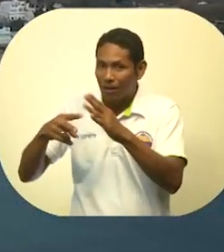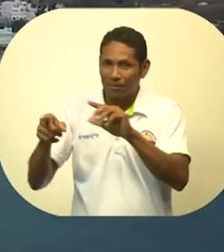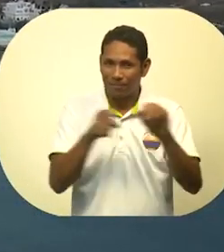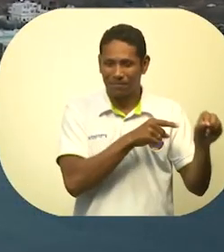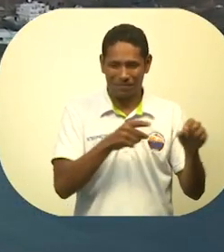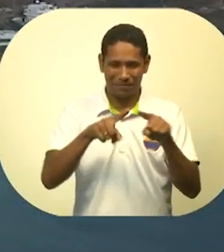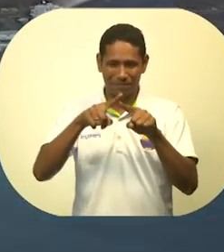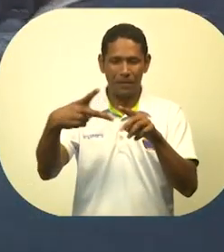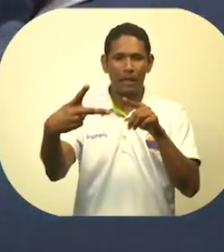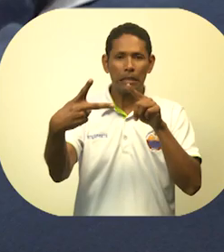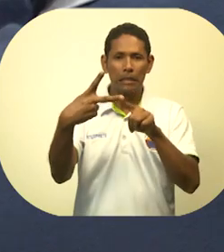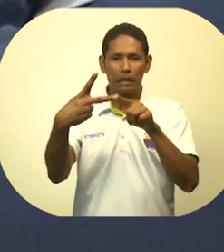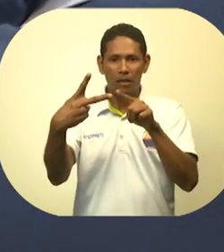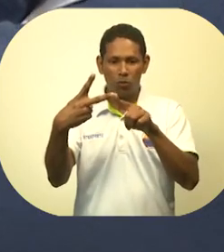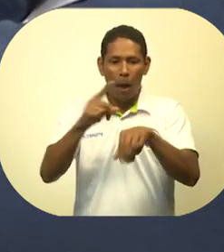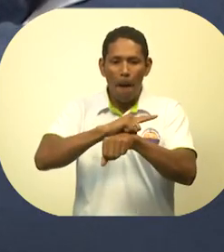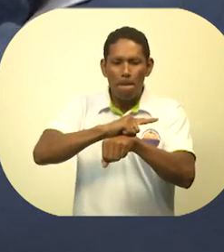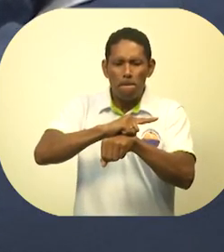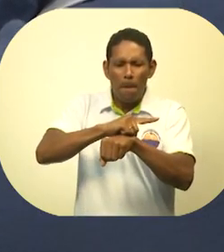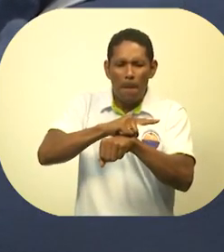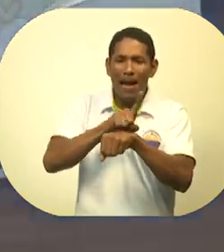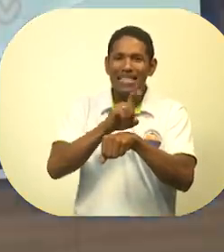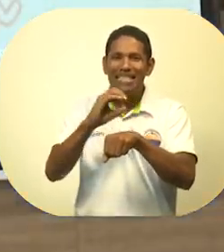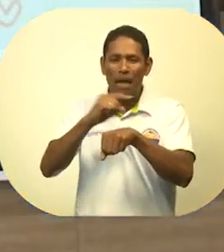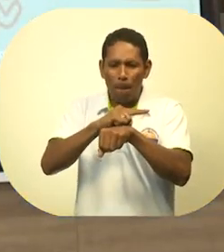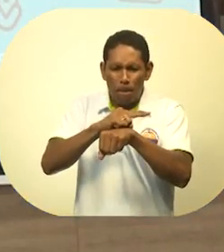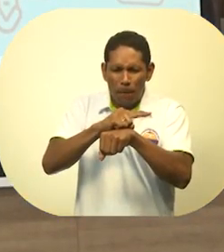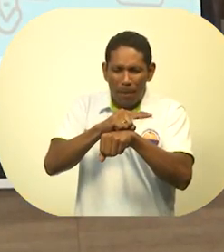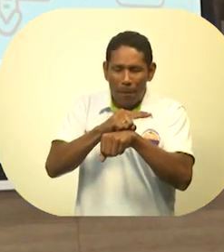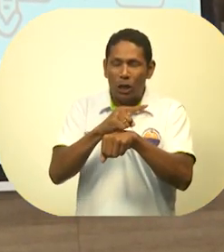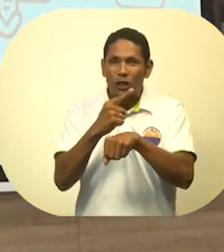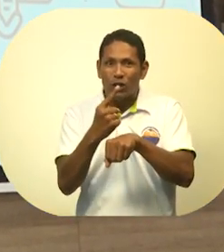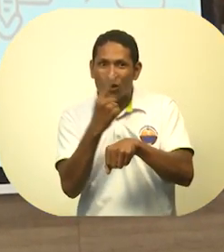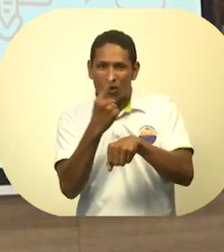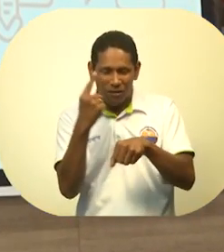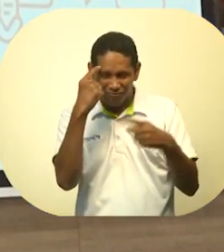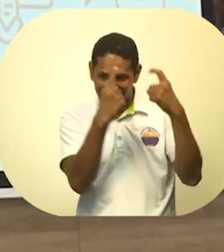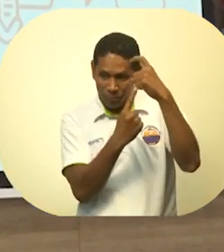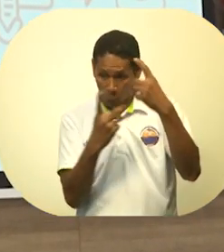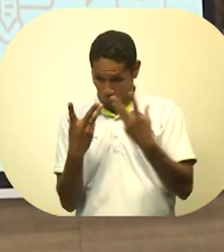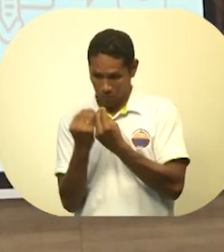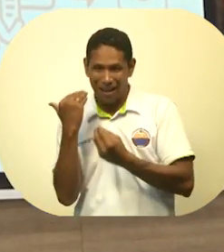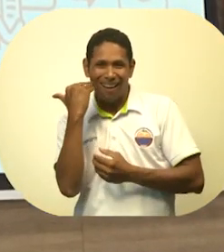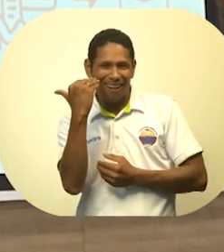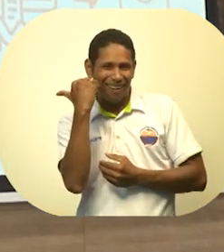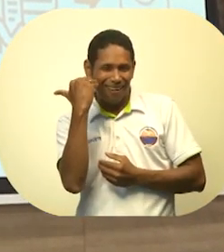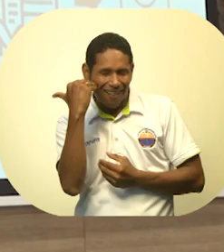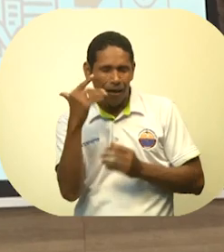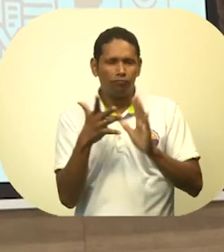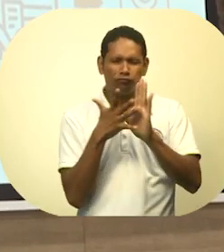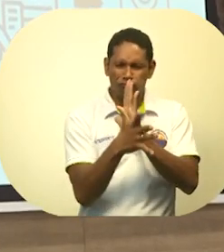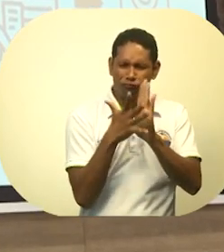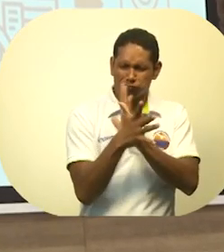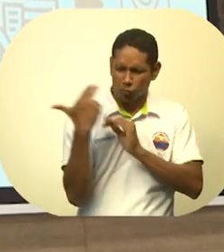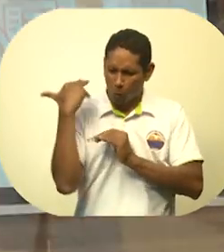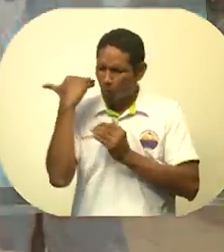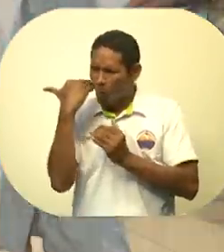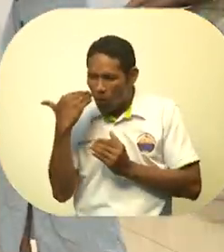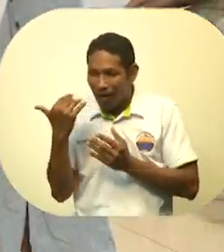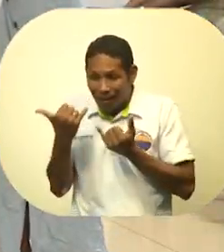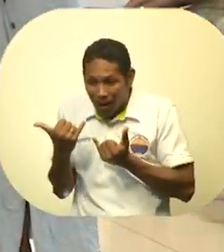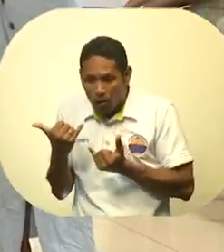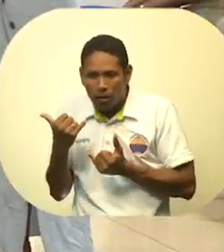Instagram que se ha denominado 100 segundos de soledad. El tercero es un colectivo de mujeres que reinterpretan la figura femenina relacionando la